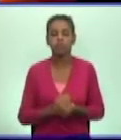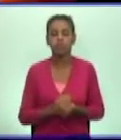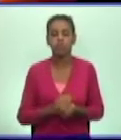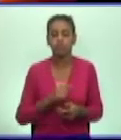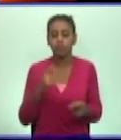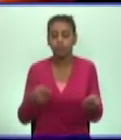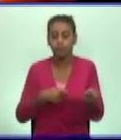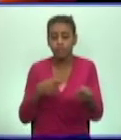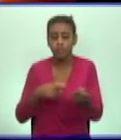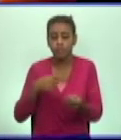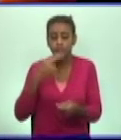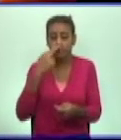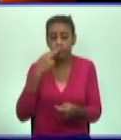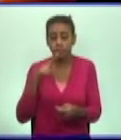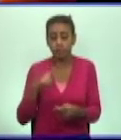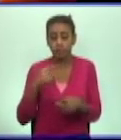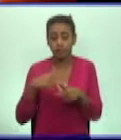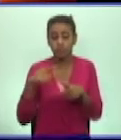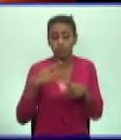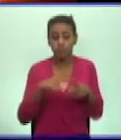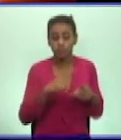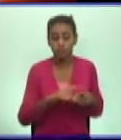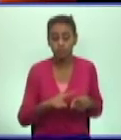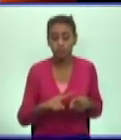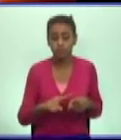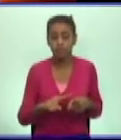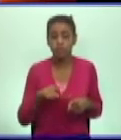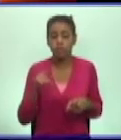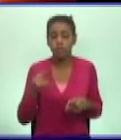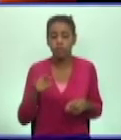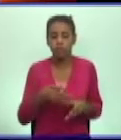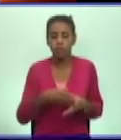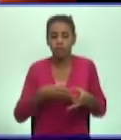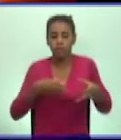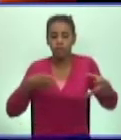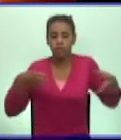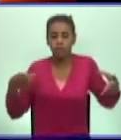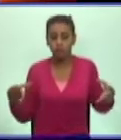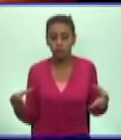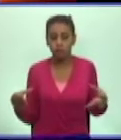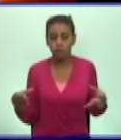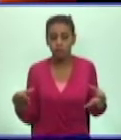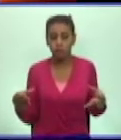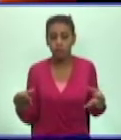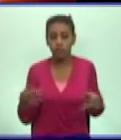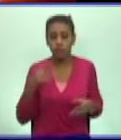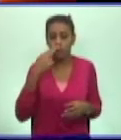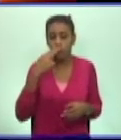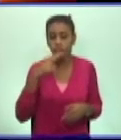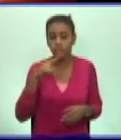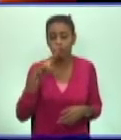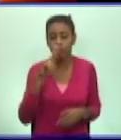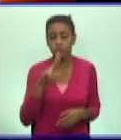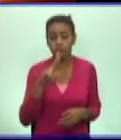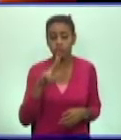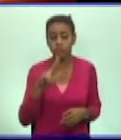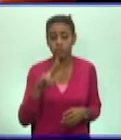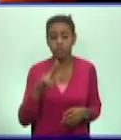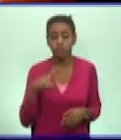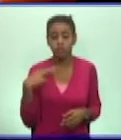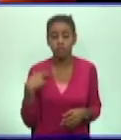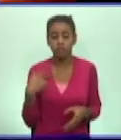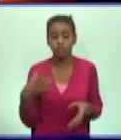la Segunda Guerra. Me recuerde que hubo un rechazo inmenso y un auge muy fuerte en contra de ese fascismo, de ese régimen inhumano que se